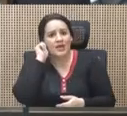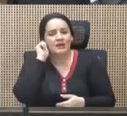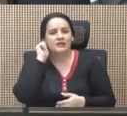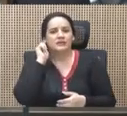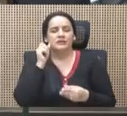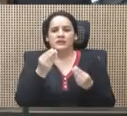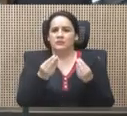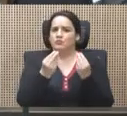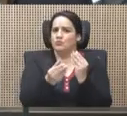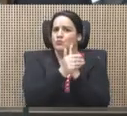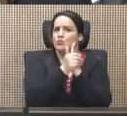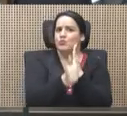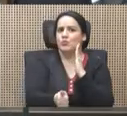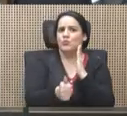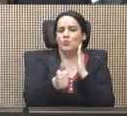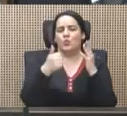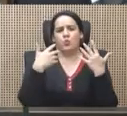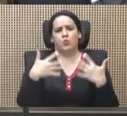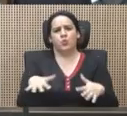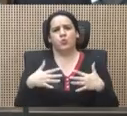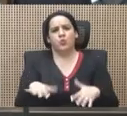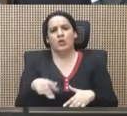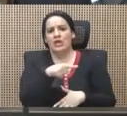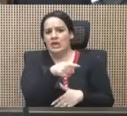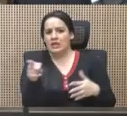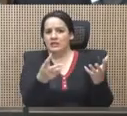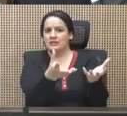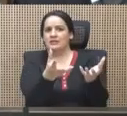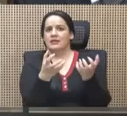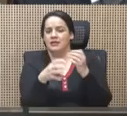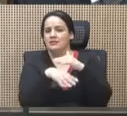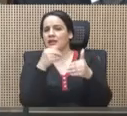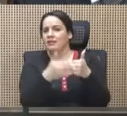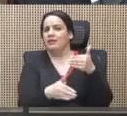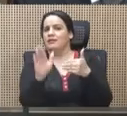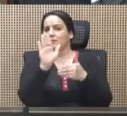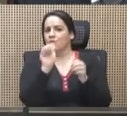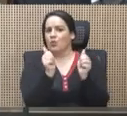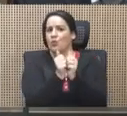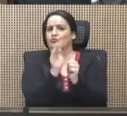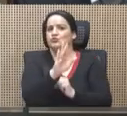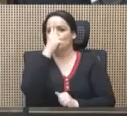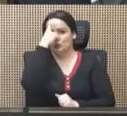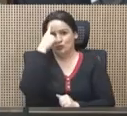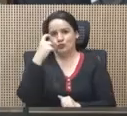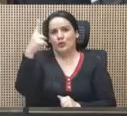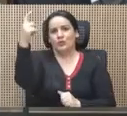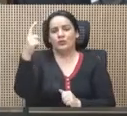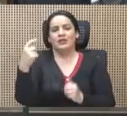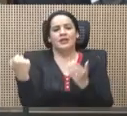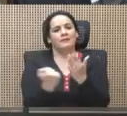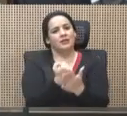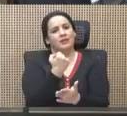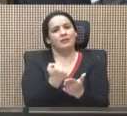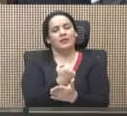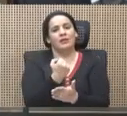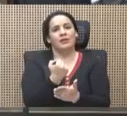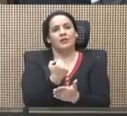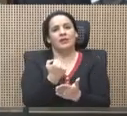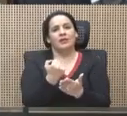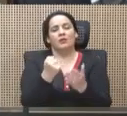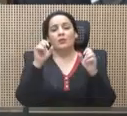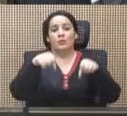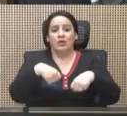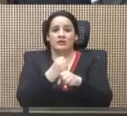talentosas deseando continuar con sus sueños, pero lamentablemente lo pueden hacer en otros países. Eso